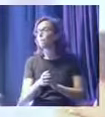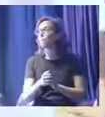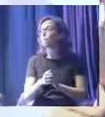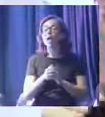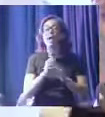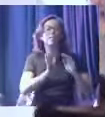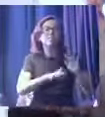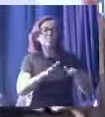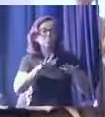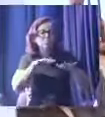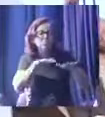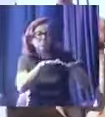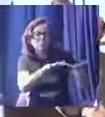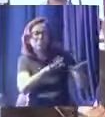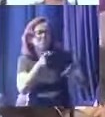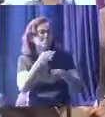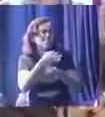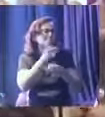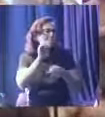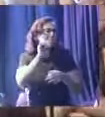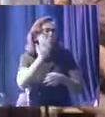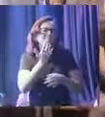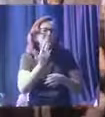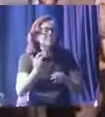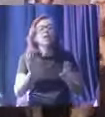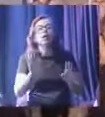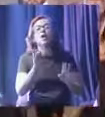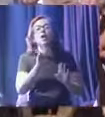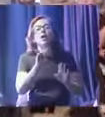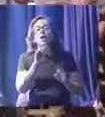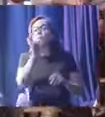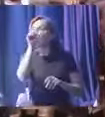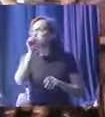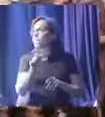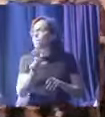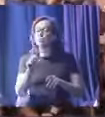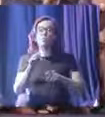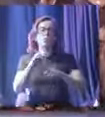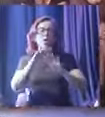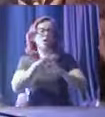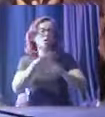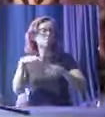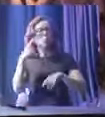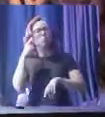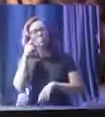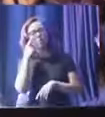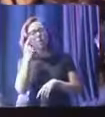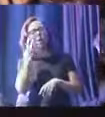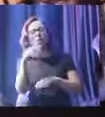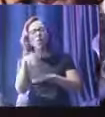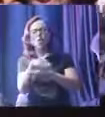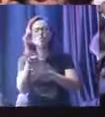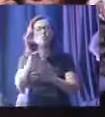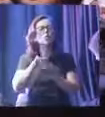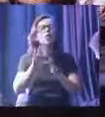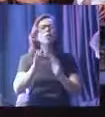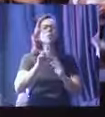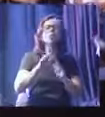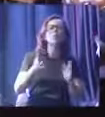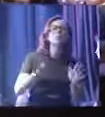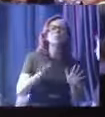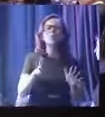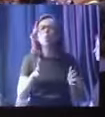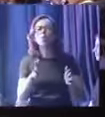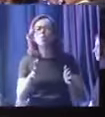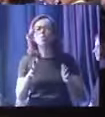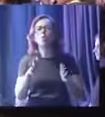Las llamadas, que fue una belleza, cuando uno se aleja del espectáculo y ve cómo dejamos la ciudad, cómo dejamos